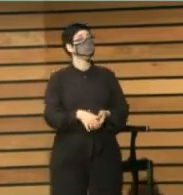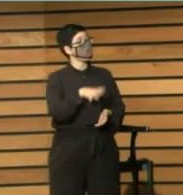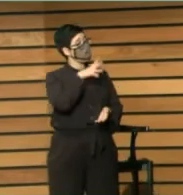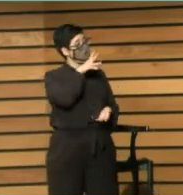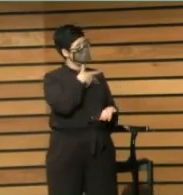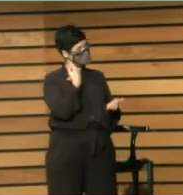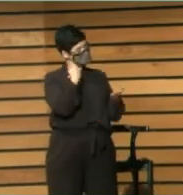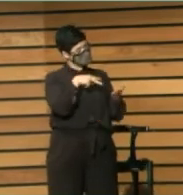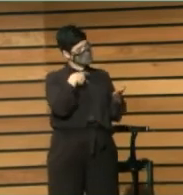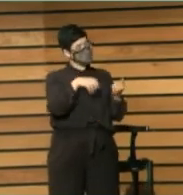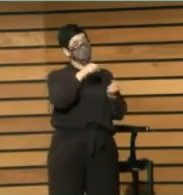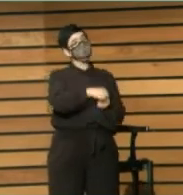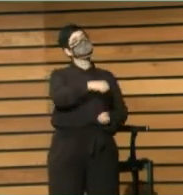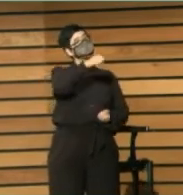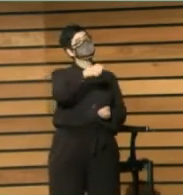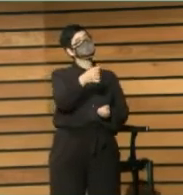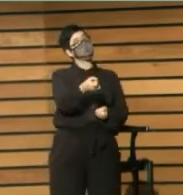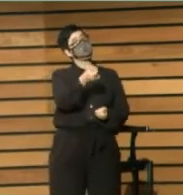aspirina.